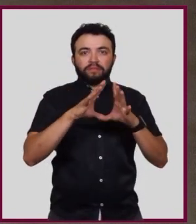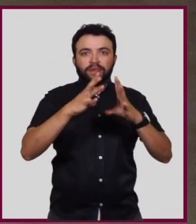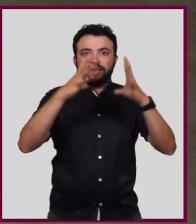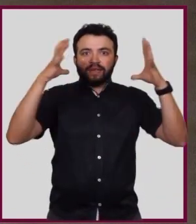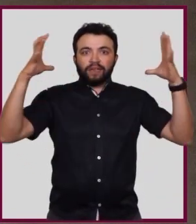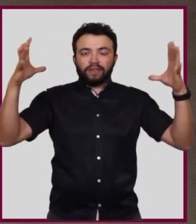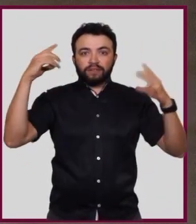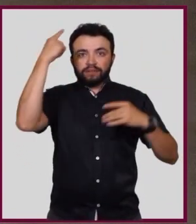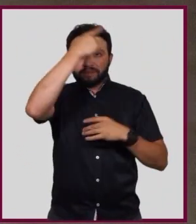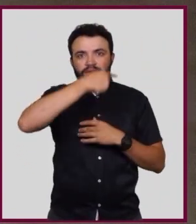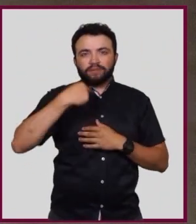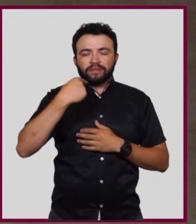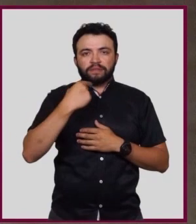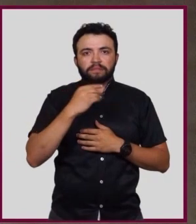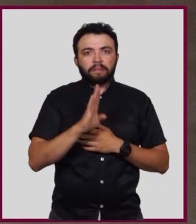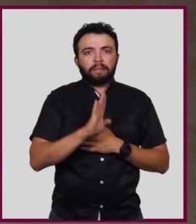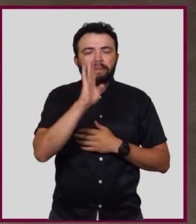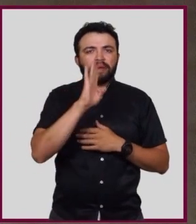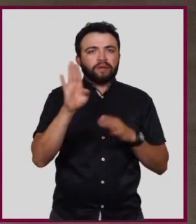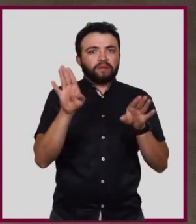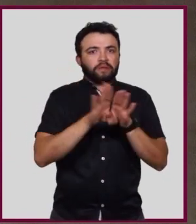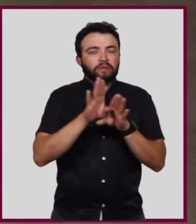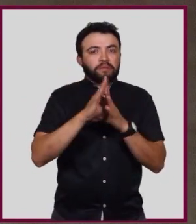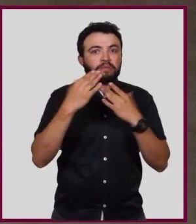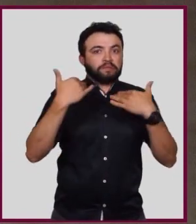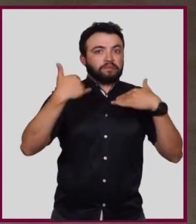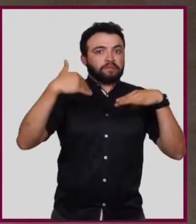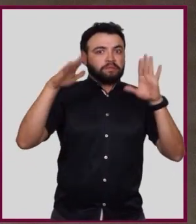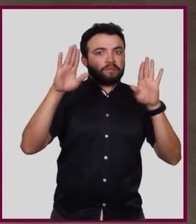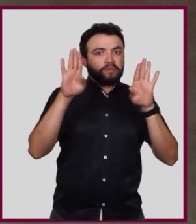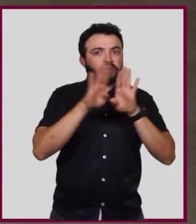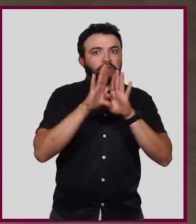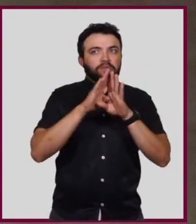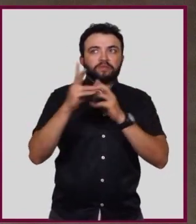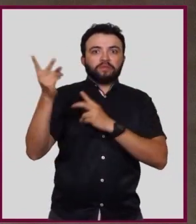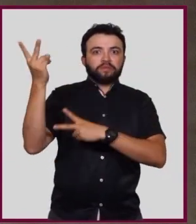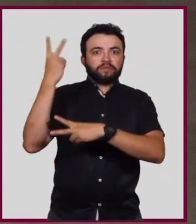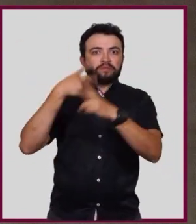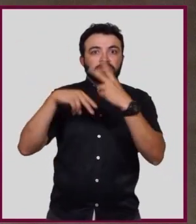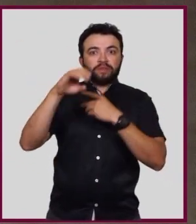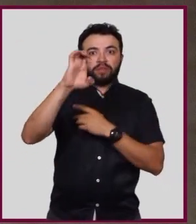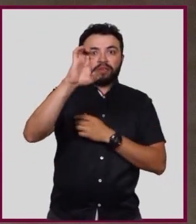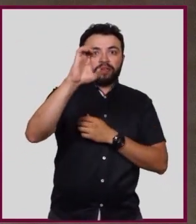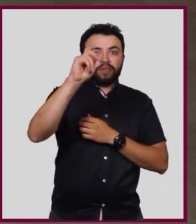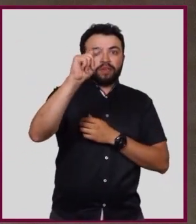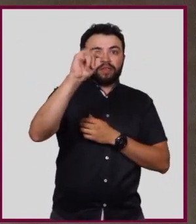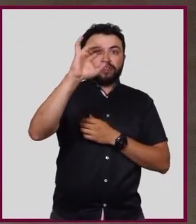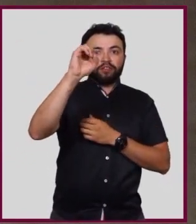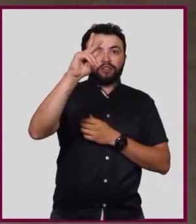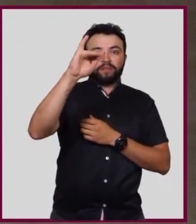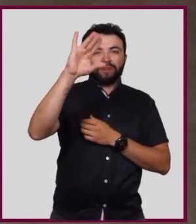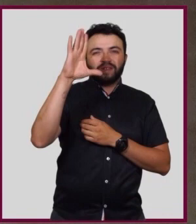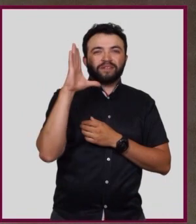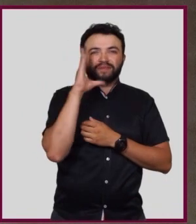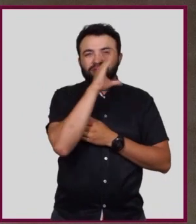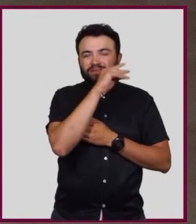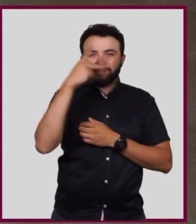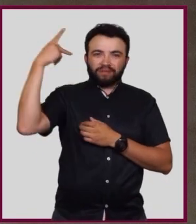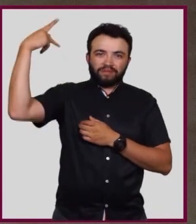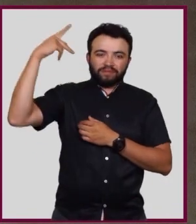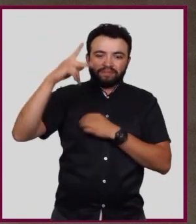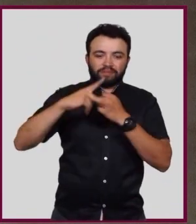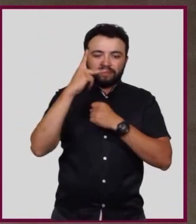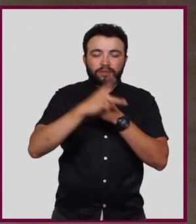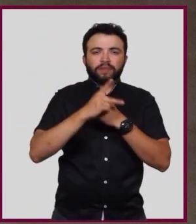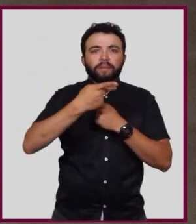de basalto era posible que se tratara de una civilización proveniente de Etiopía, pero recientemente, gracias al